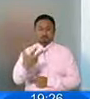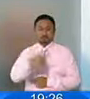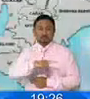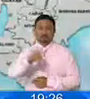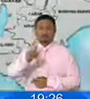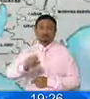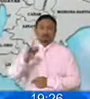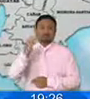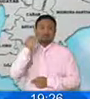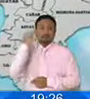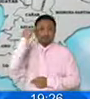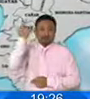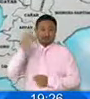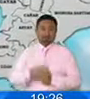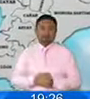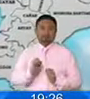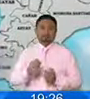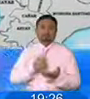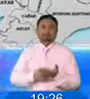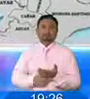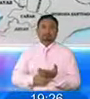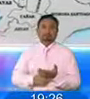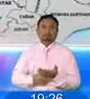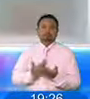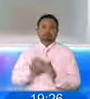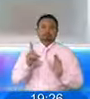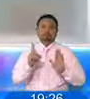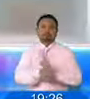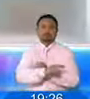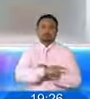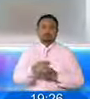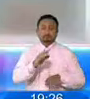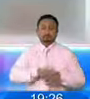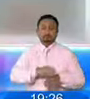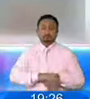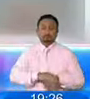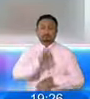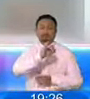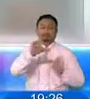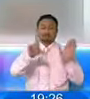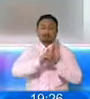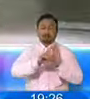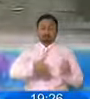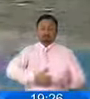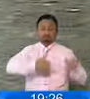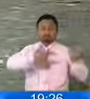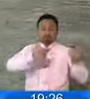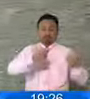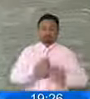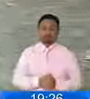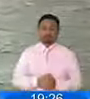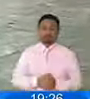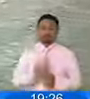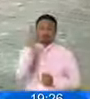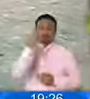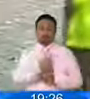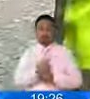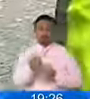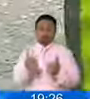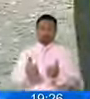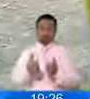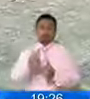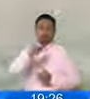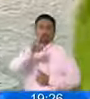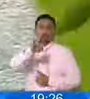tercera edad. En la audiencia de formulación de cargos fueron acusados de presunta tenencia ilegal de armas de fuego. Una semana fructífera para la